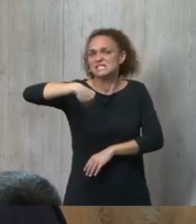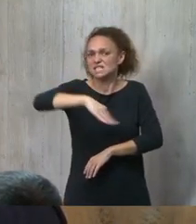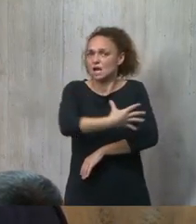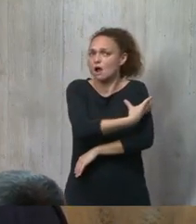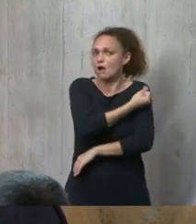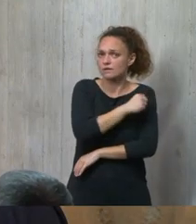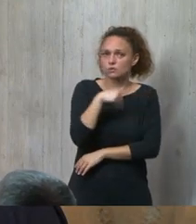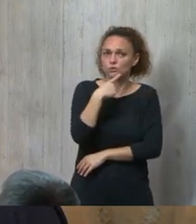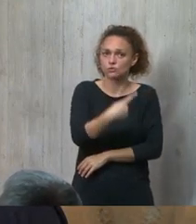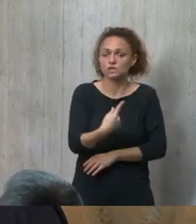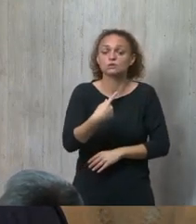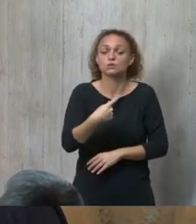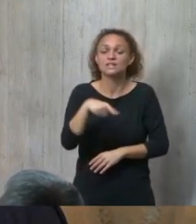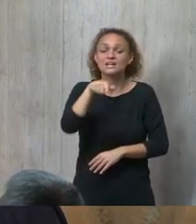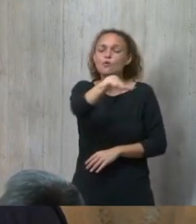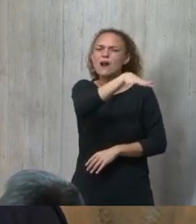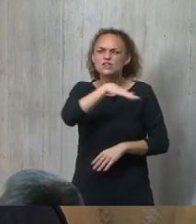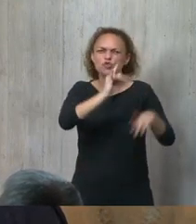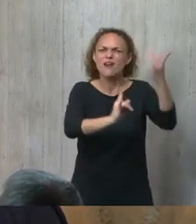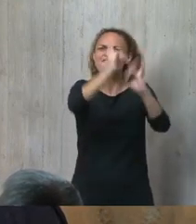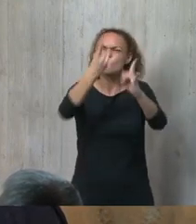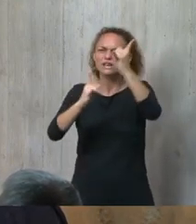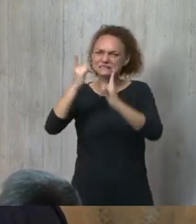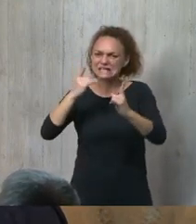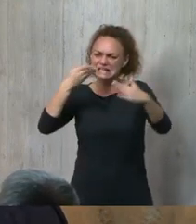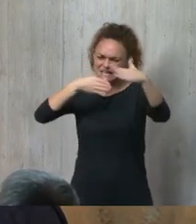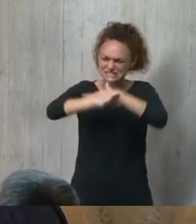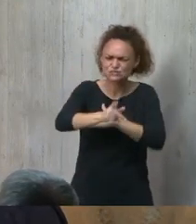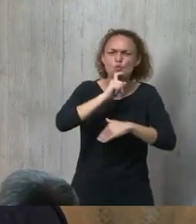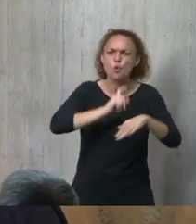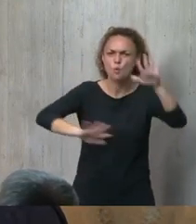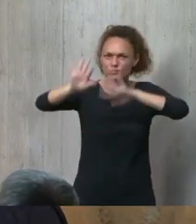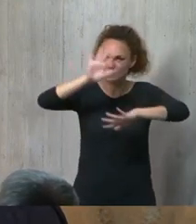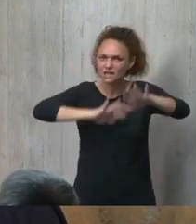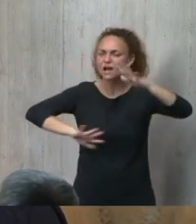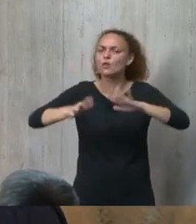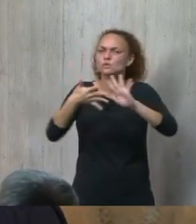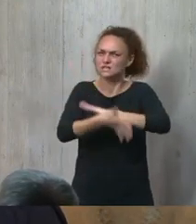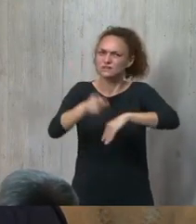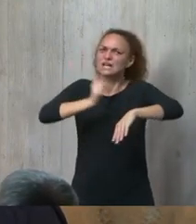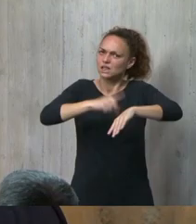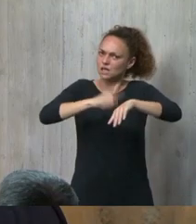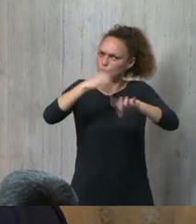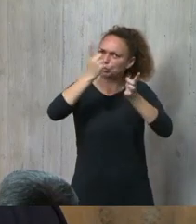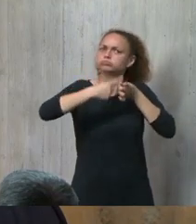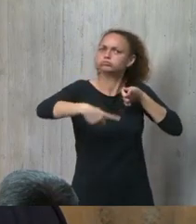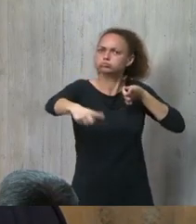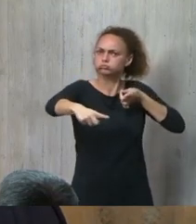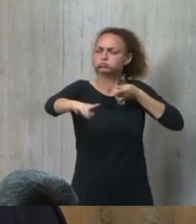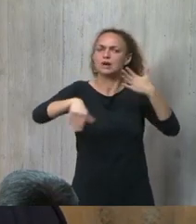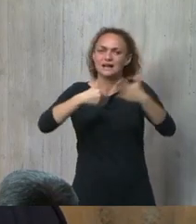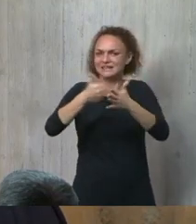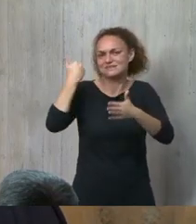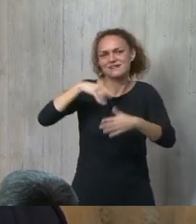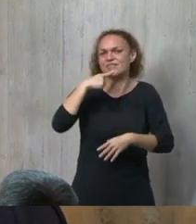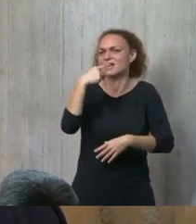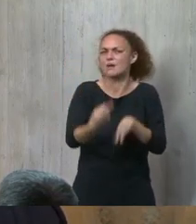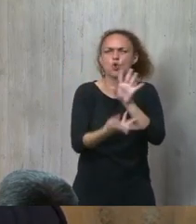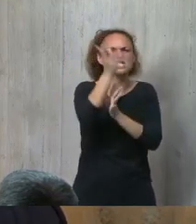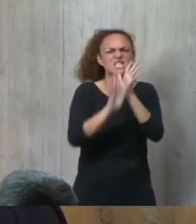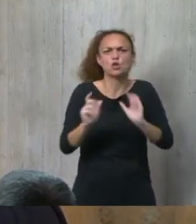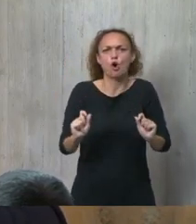forestal de complicado acceso y va a llevar un tiempo largo para poder considerar que el incendio esté totalmente extinguido,